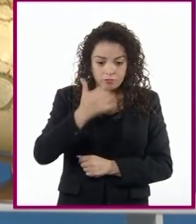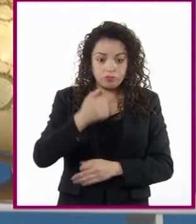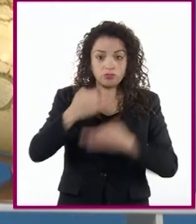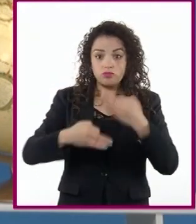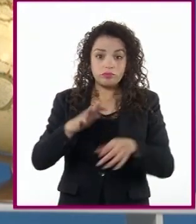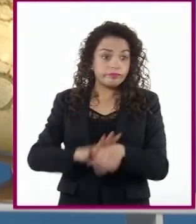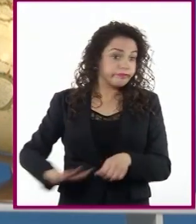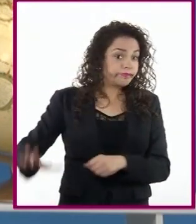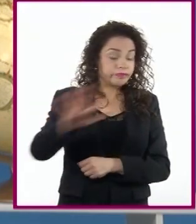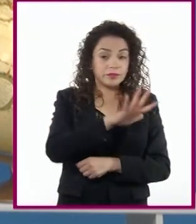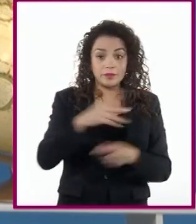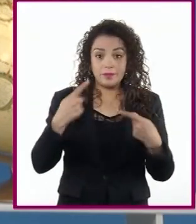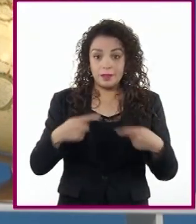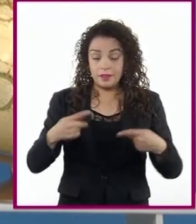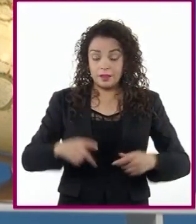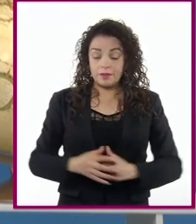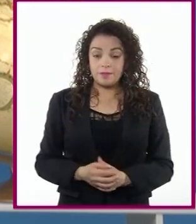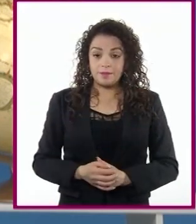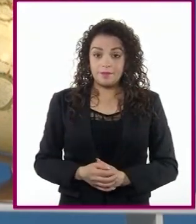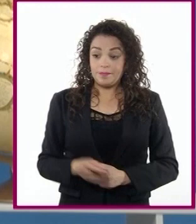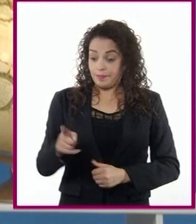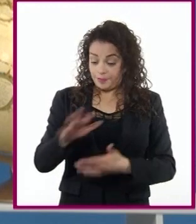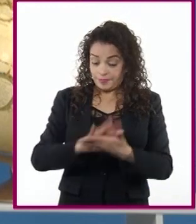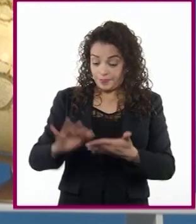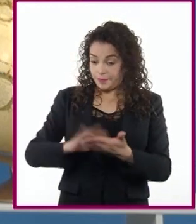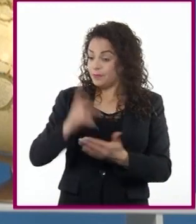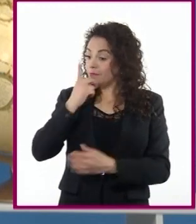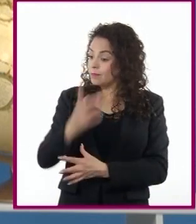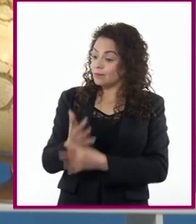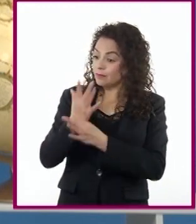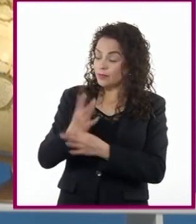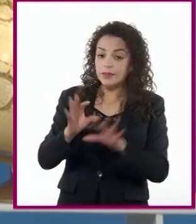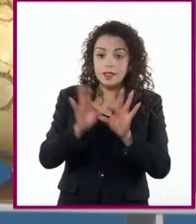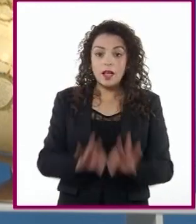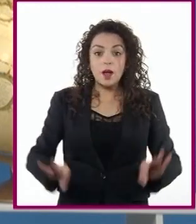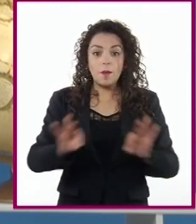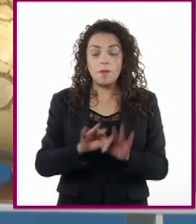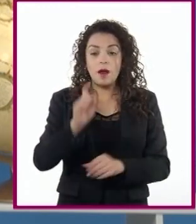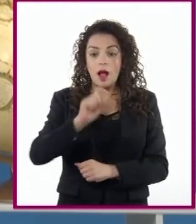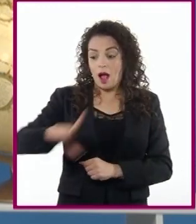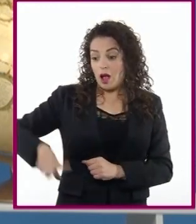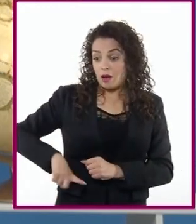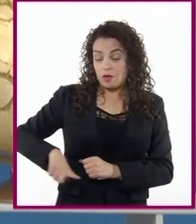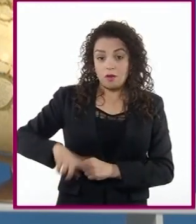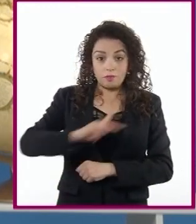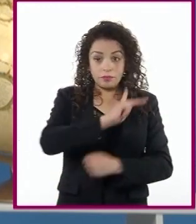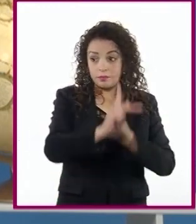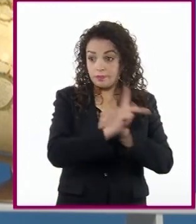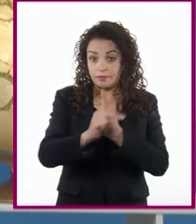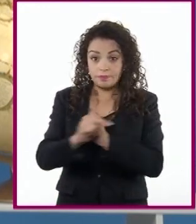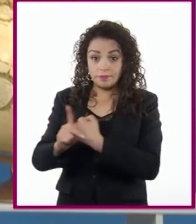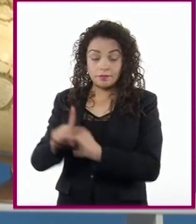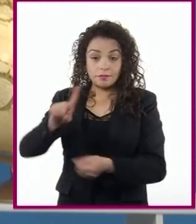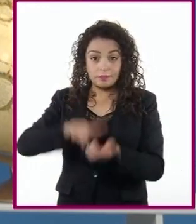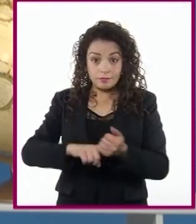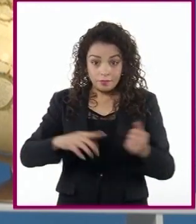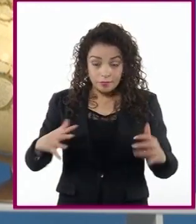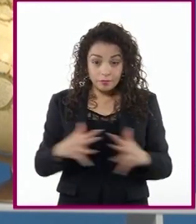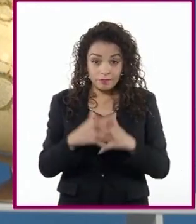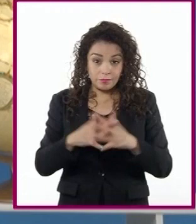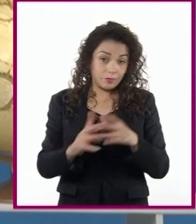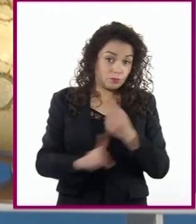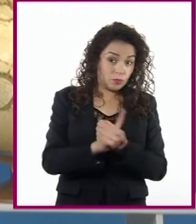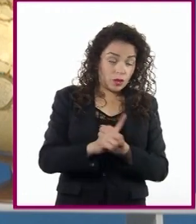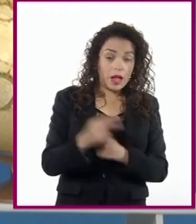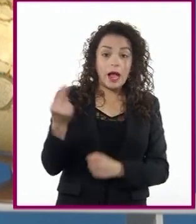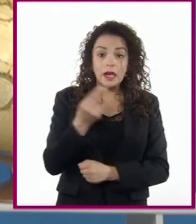población? Como menciona la lectura, es muy importante que los gobiernos de los países implicados en conflictos estén dispuestos a dialogar entre